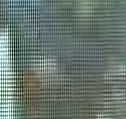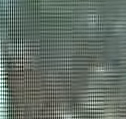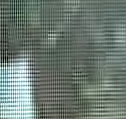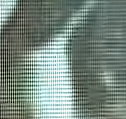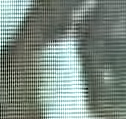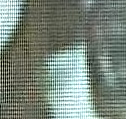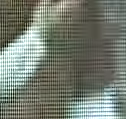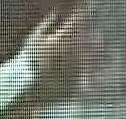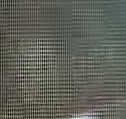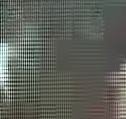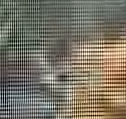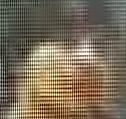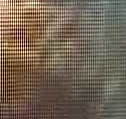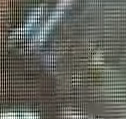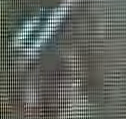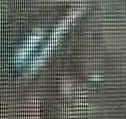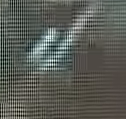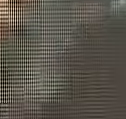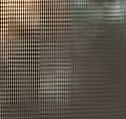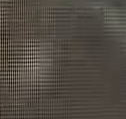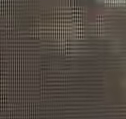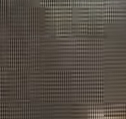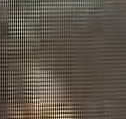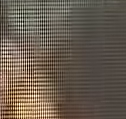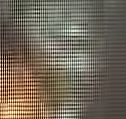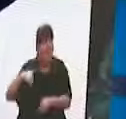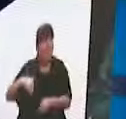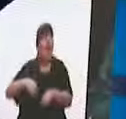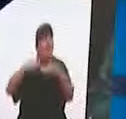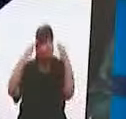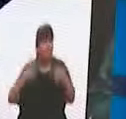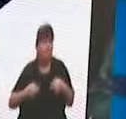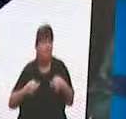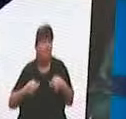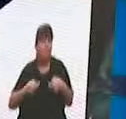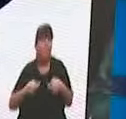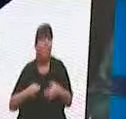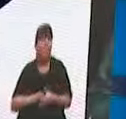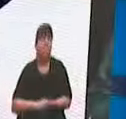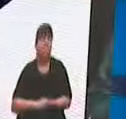que diputados finalmente apruebe la ley bases. Sí, un monotributo social. Fuera el